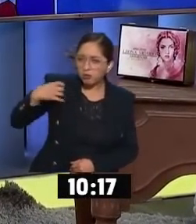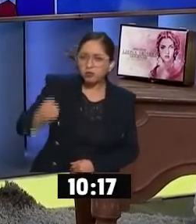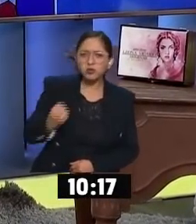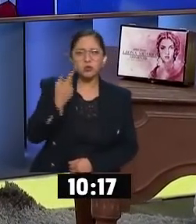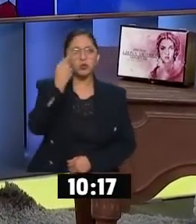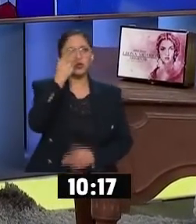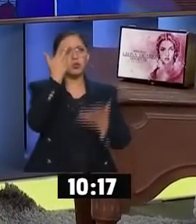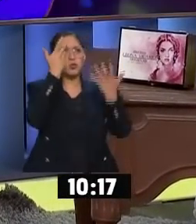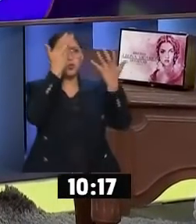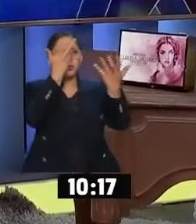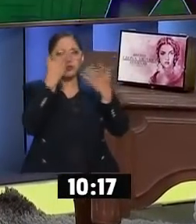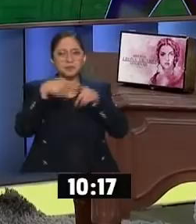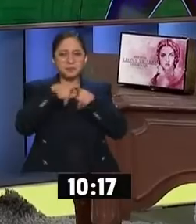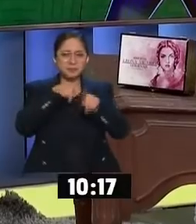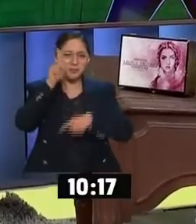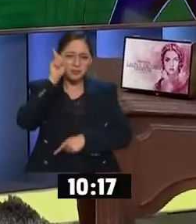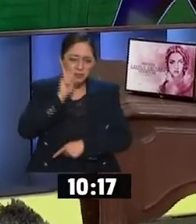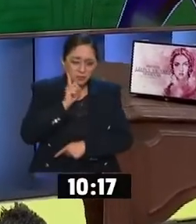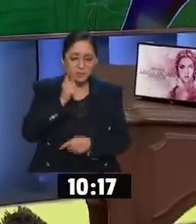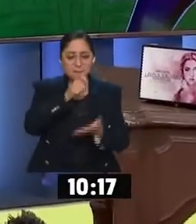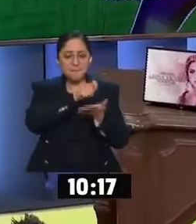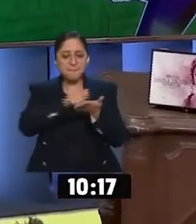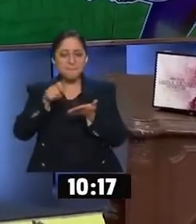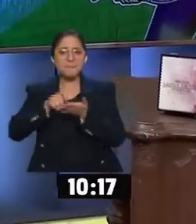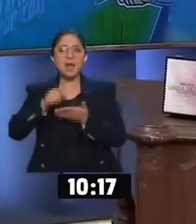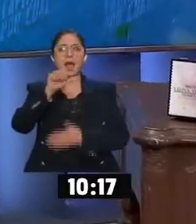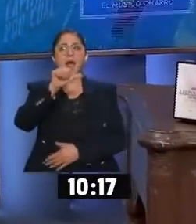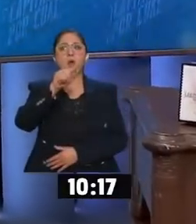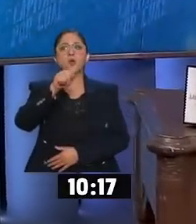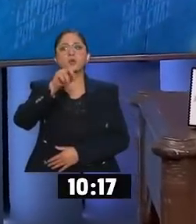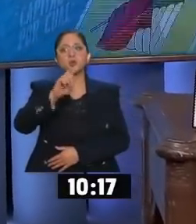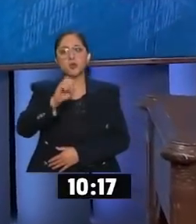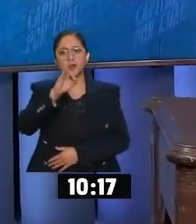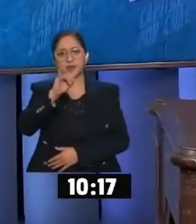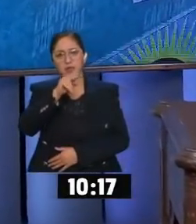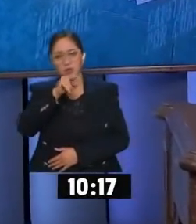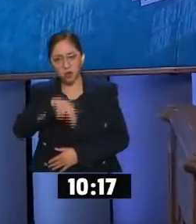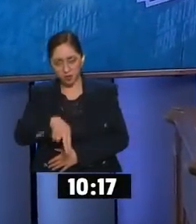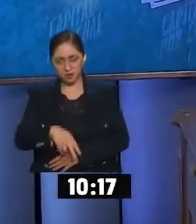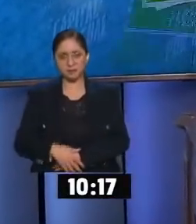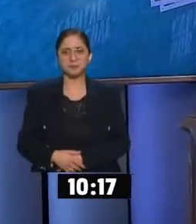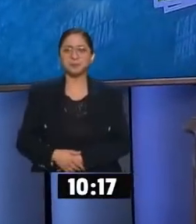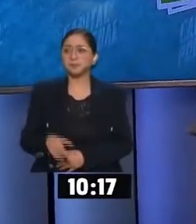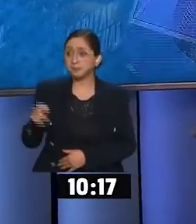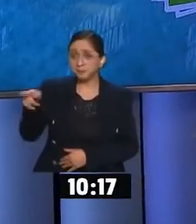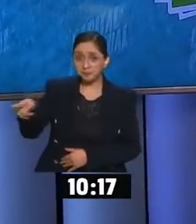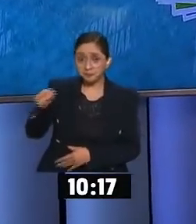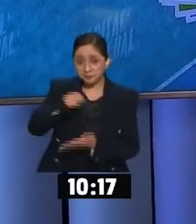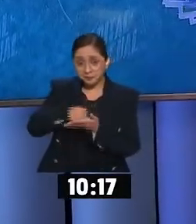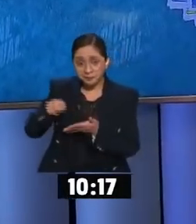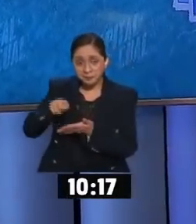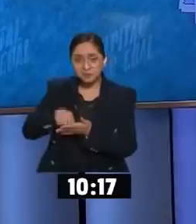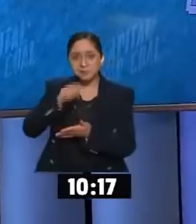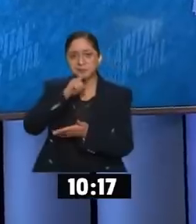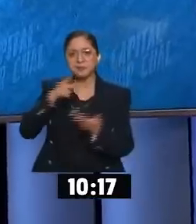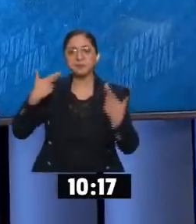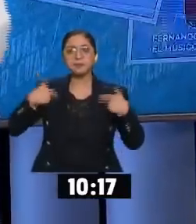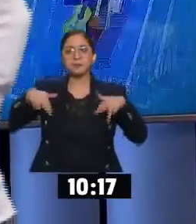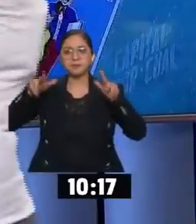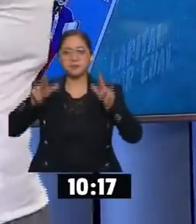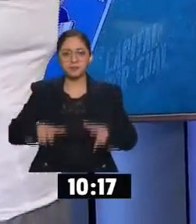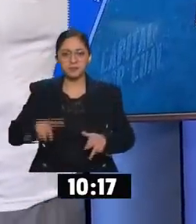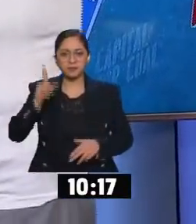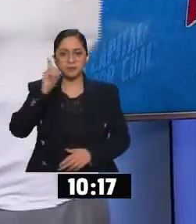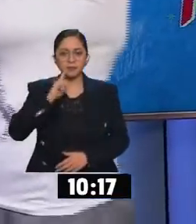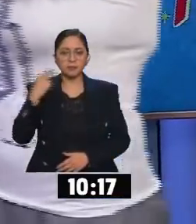obra de autoficción escrita e interpretada por nuestra siguiente invitada. O sea, ella la escribió, ella la interpreta. Todo. Irene